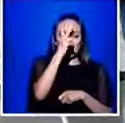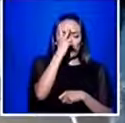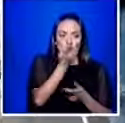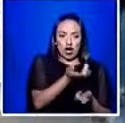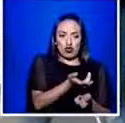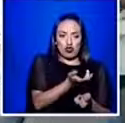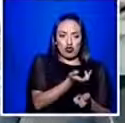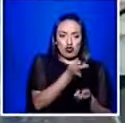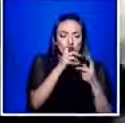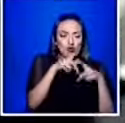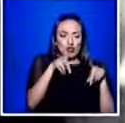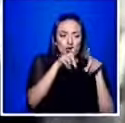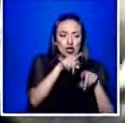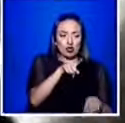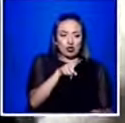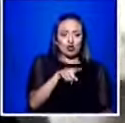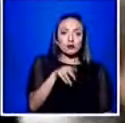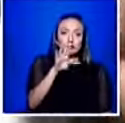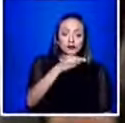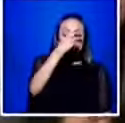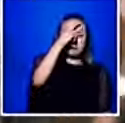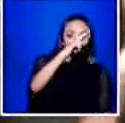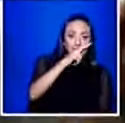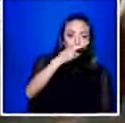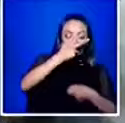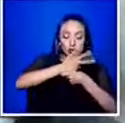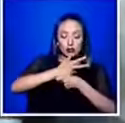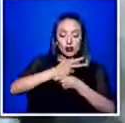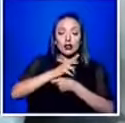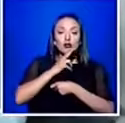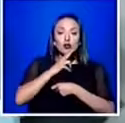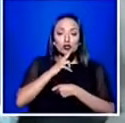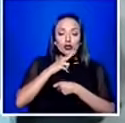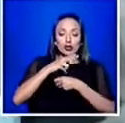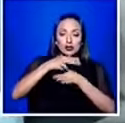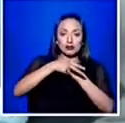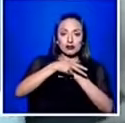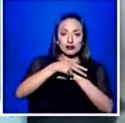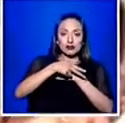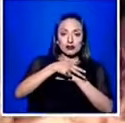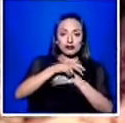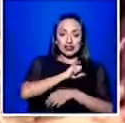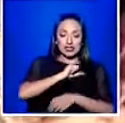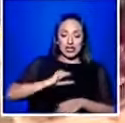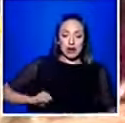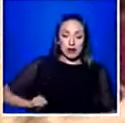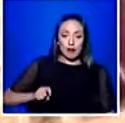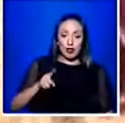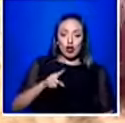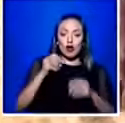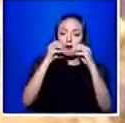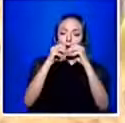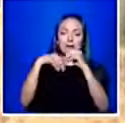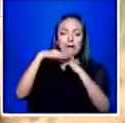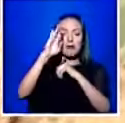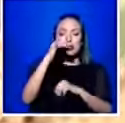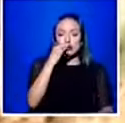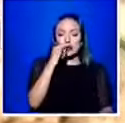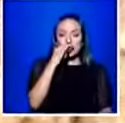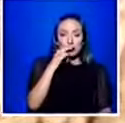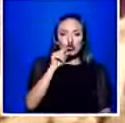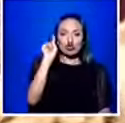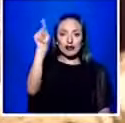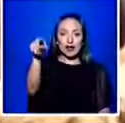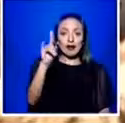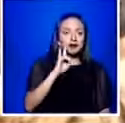York Times, y en donde México, Guatemala, Honduras, Nicaragua, El Salvador tienen las cifras más altas de niños sin rastro en